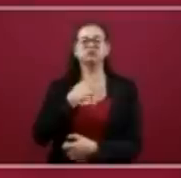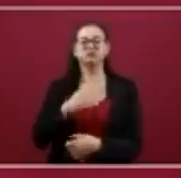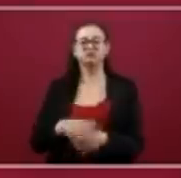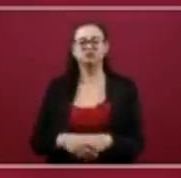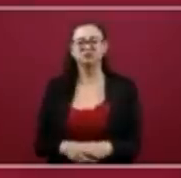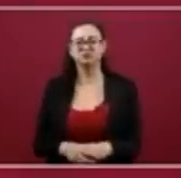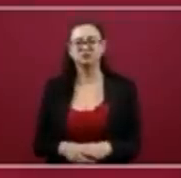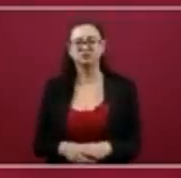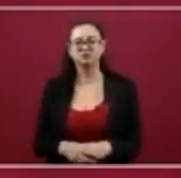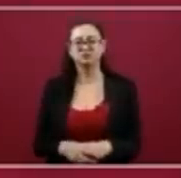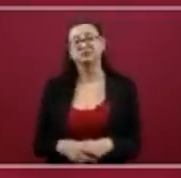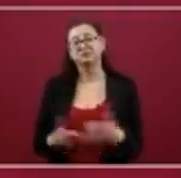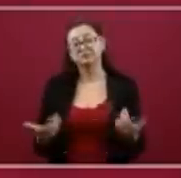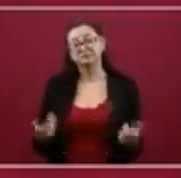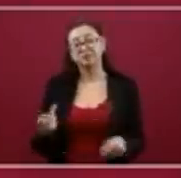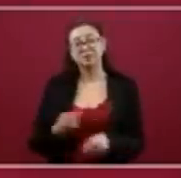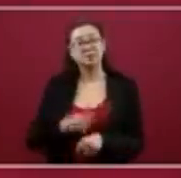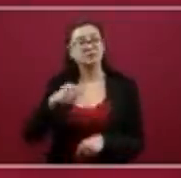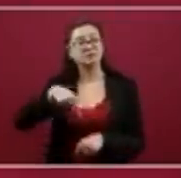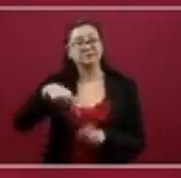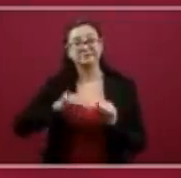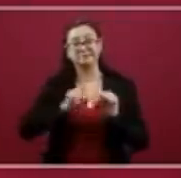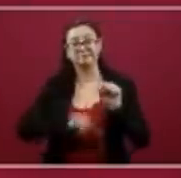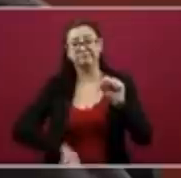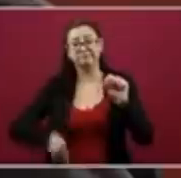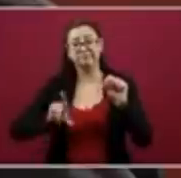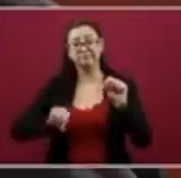Ese es el caso de México,